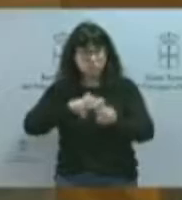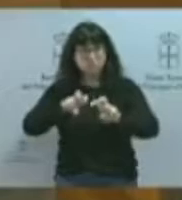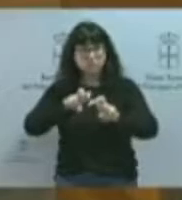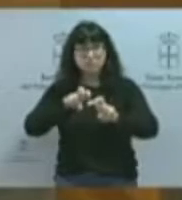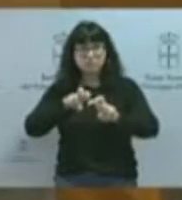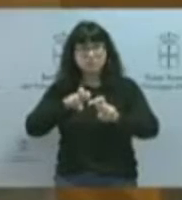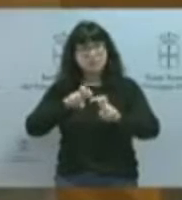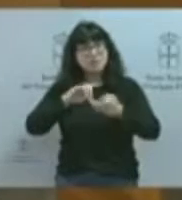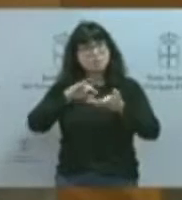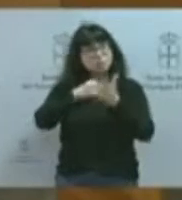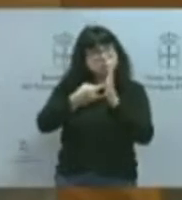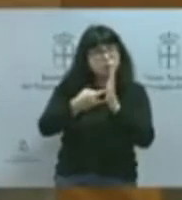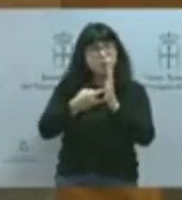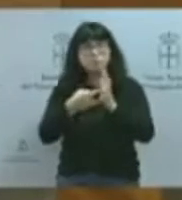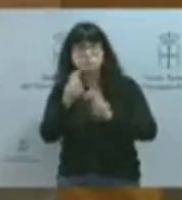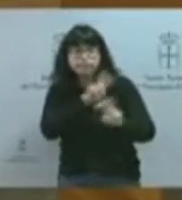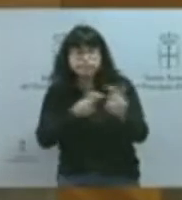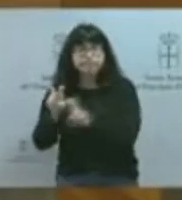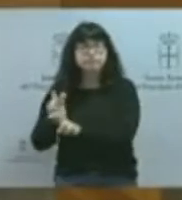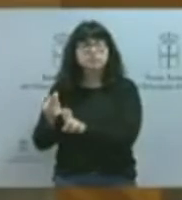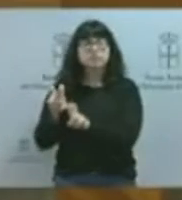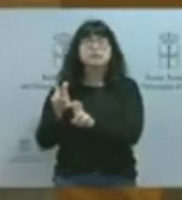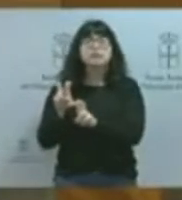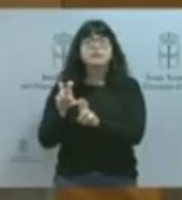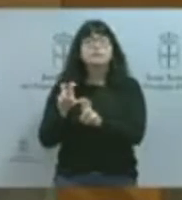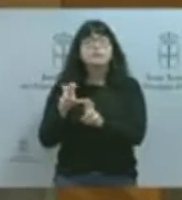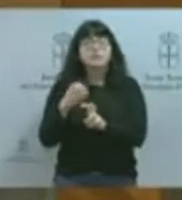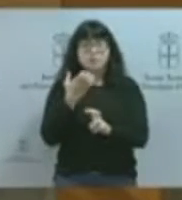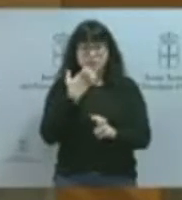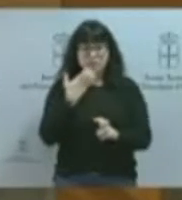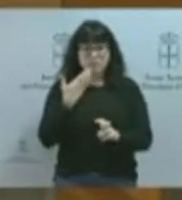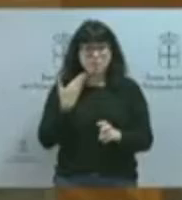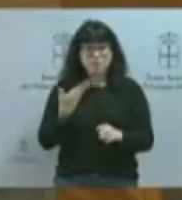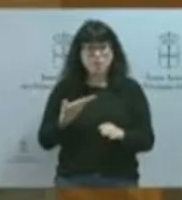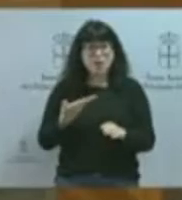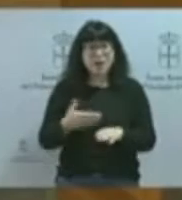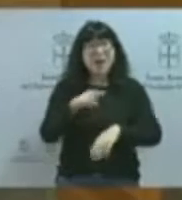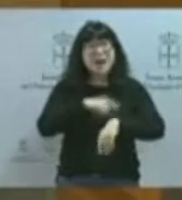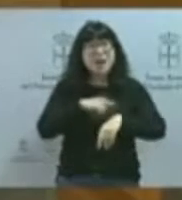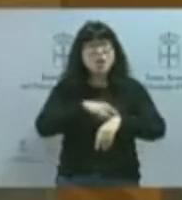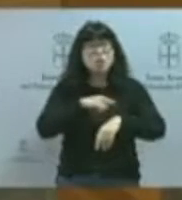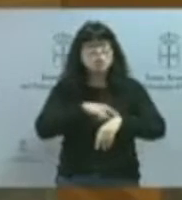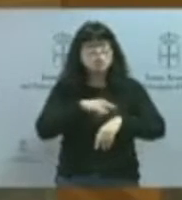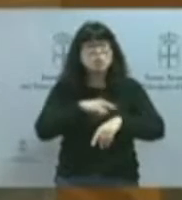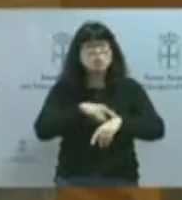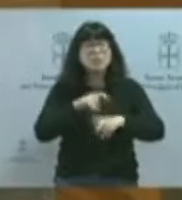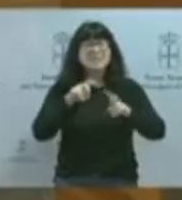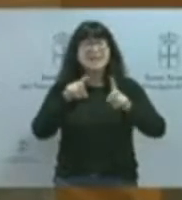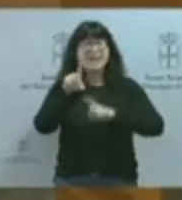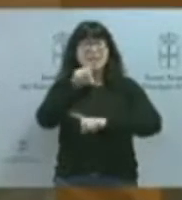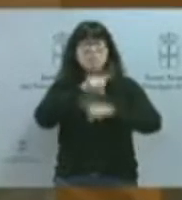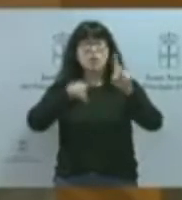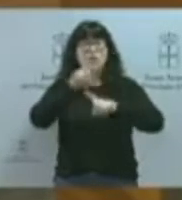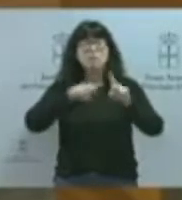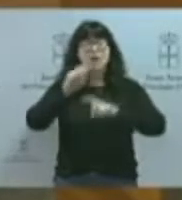el lunes se constituye esa comisión de análisis de los efectos de la descarbonización en Asturias. Y se constituye porque es una petición de los